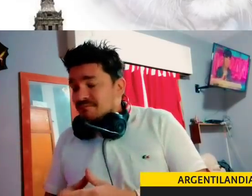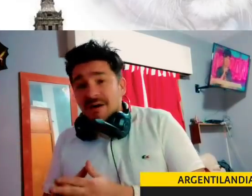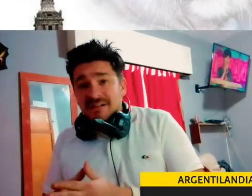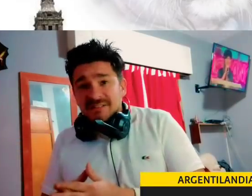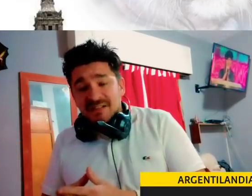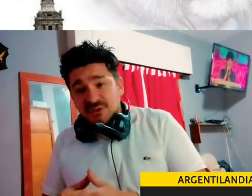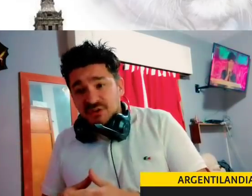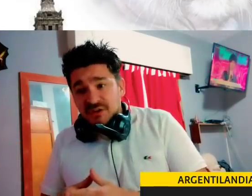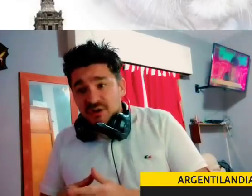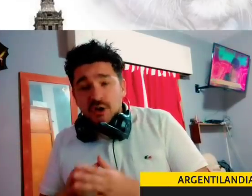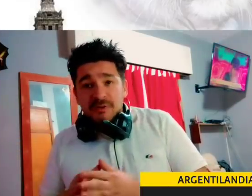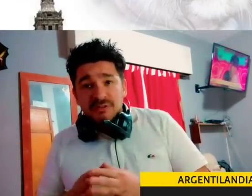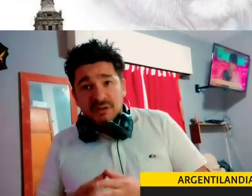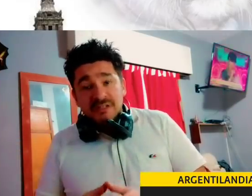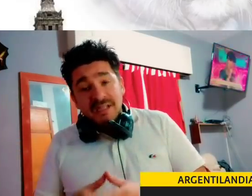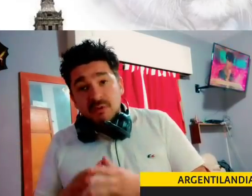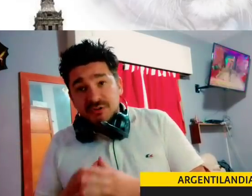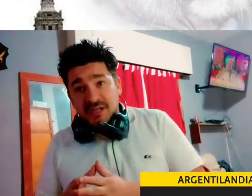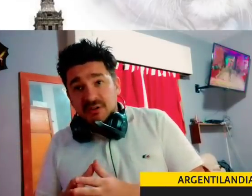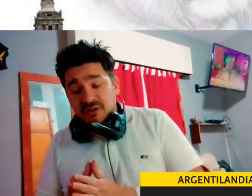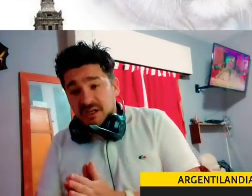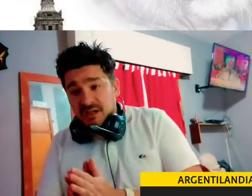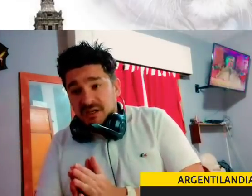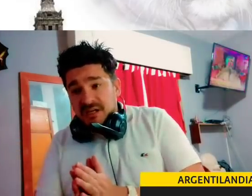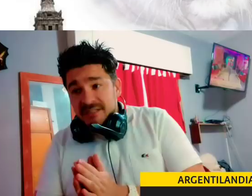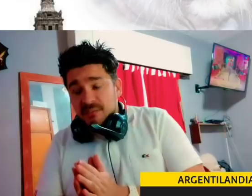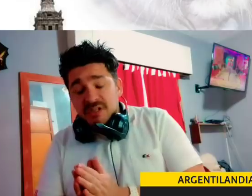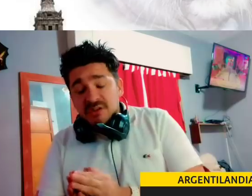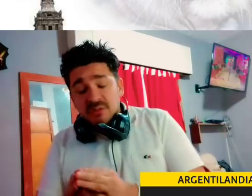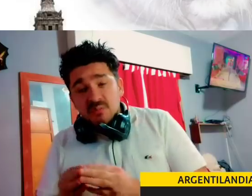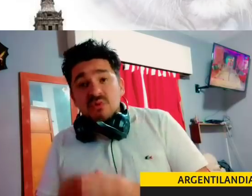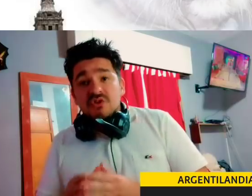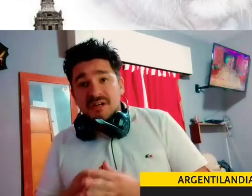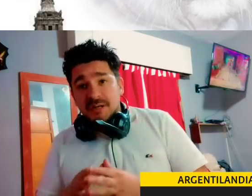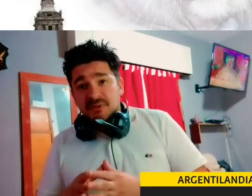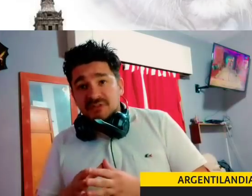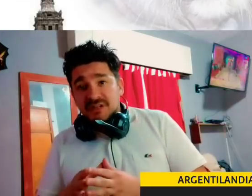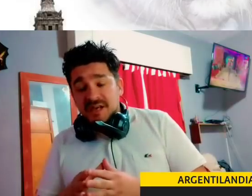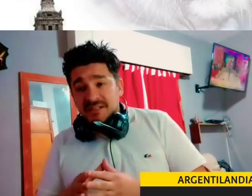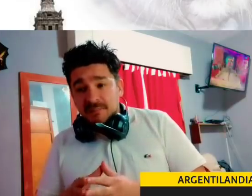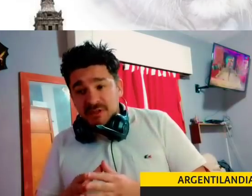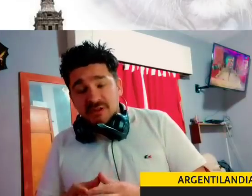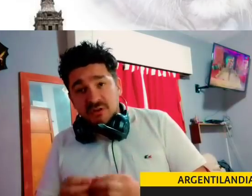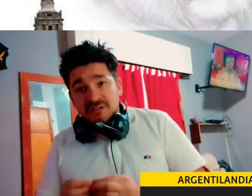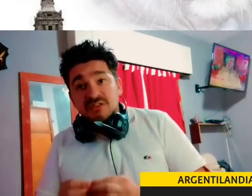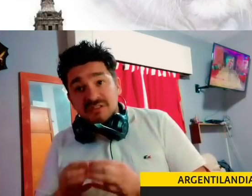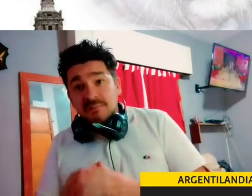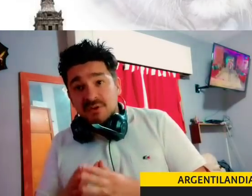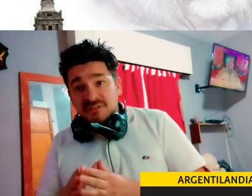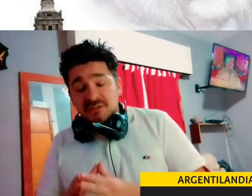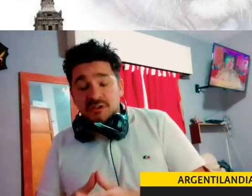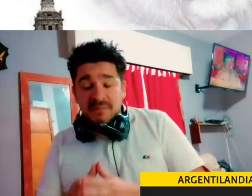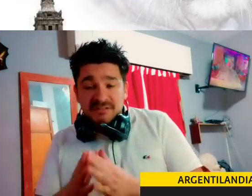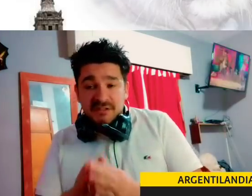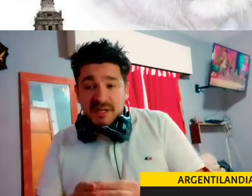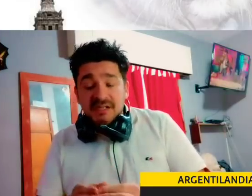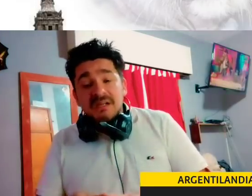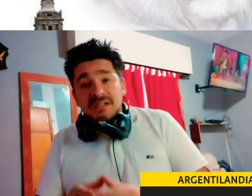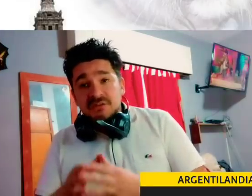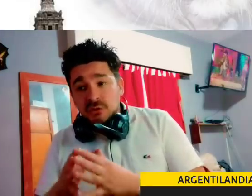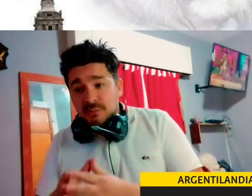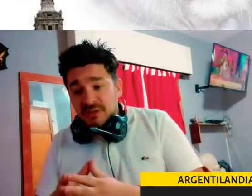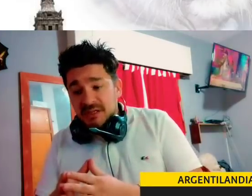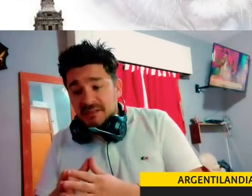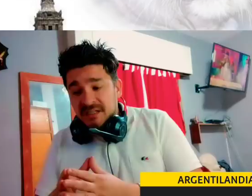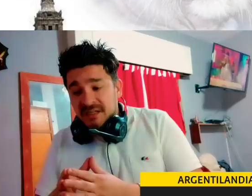México va avanzando. López Obrador está demostrando que están poniendo mucha responsabilidad. Están poniendo el corazón 100% con Marcelo